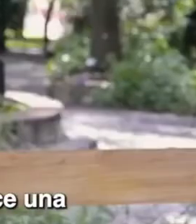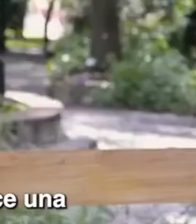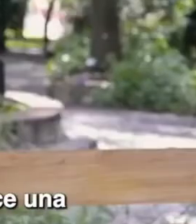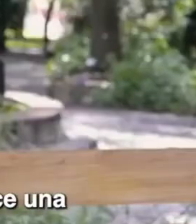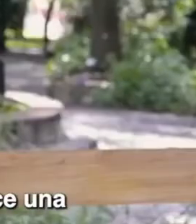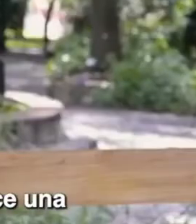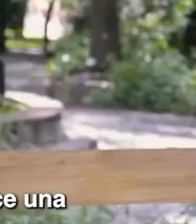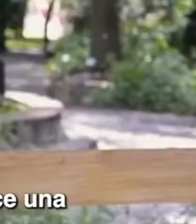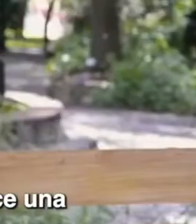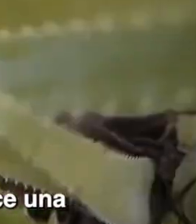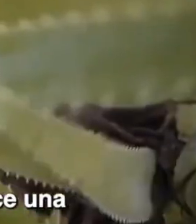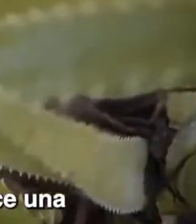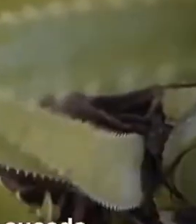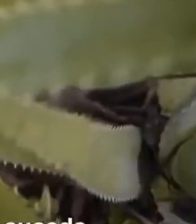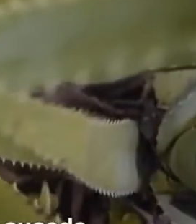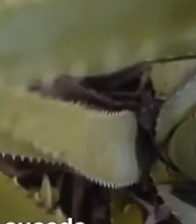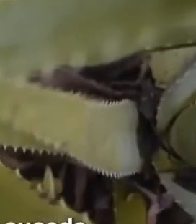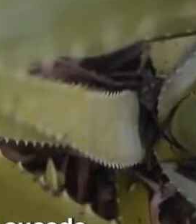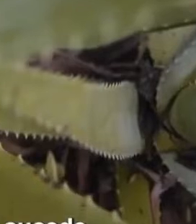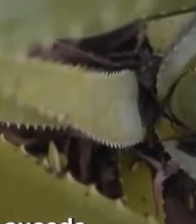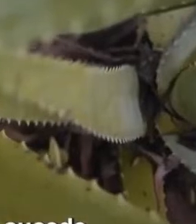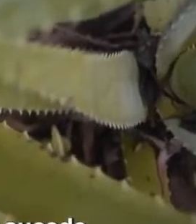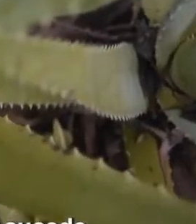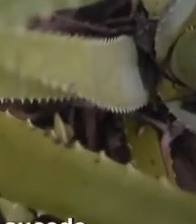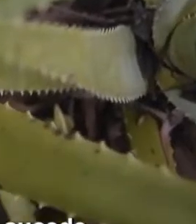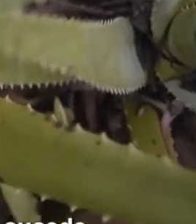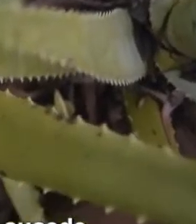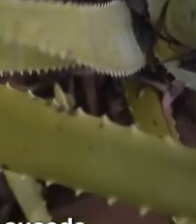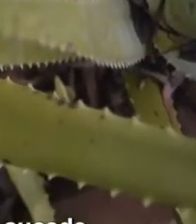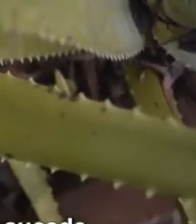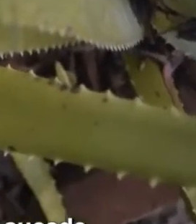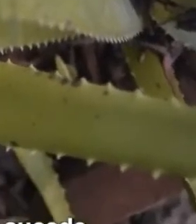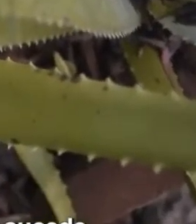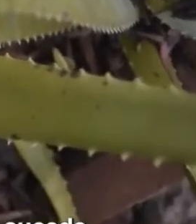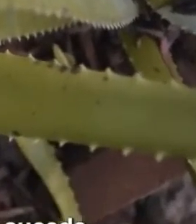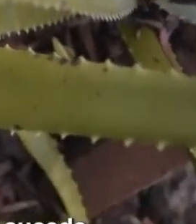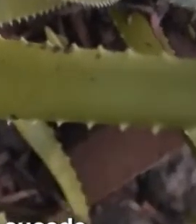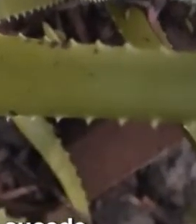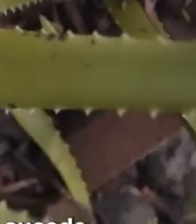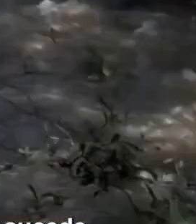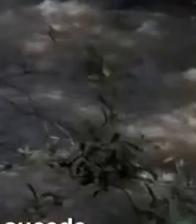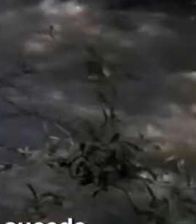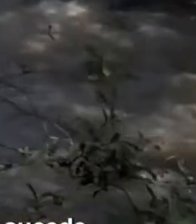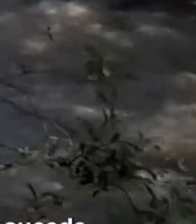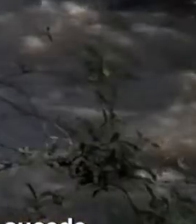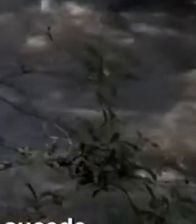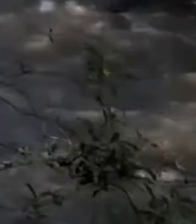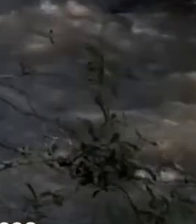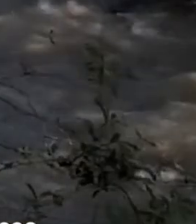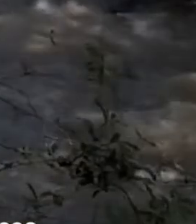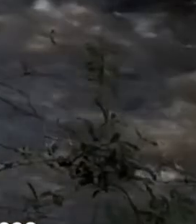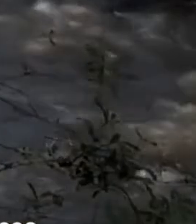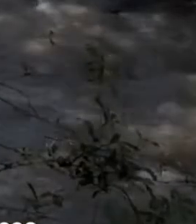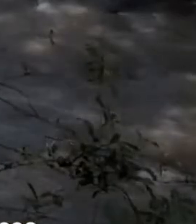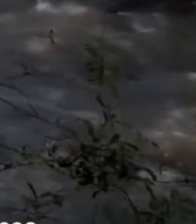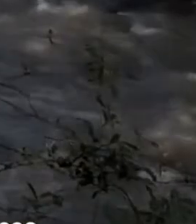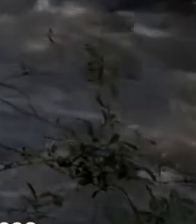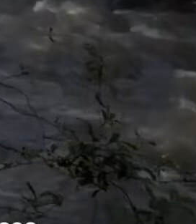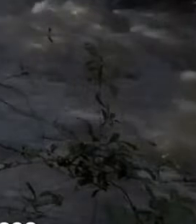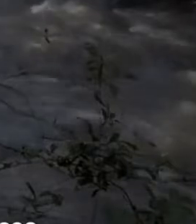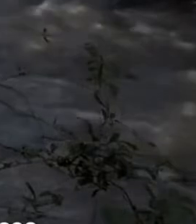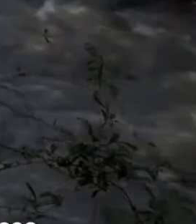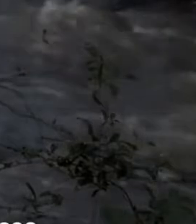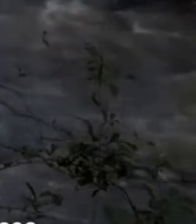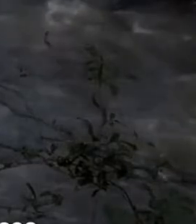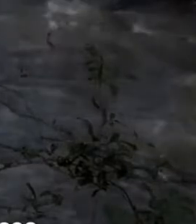gente hace una distinción y sabe a dónde recurrir en función de lo que le sucede. No desconocen